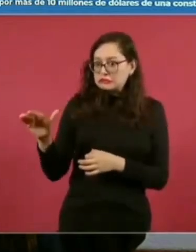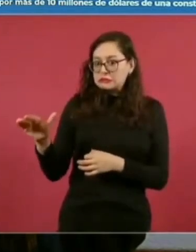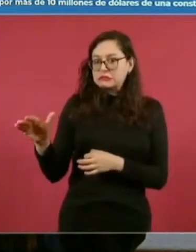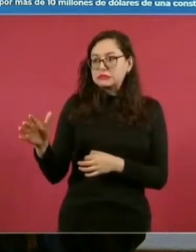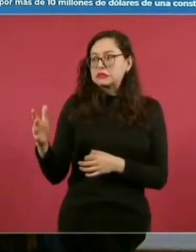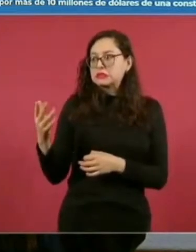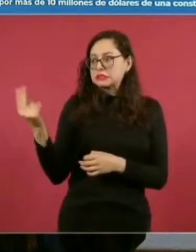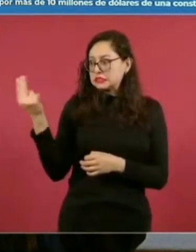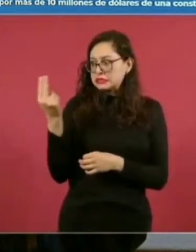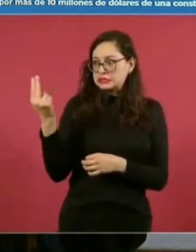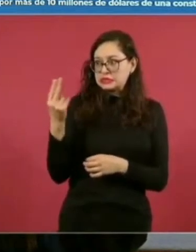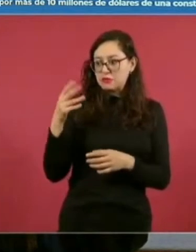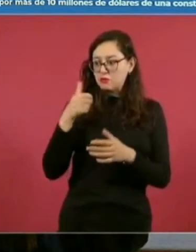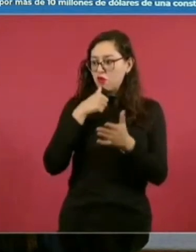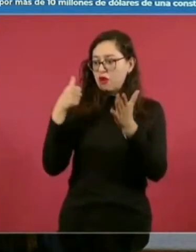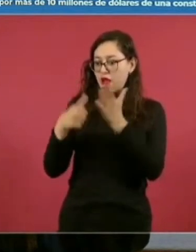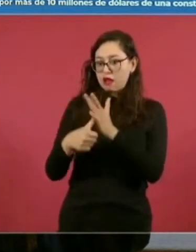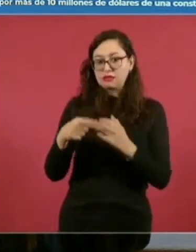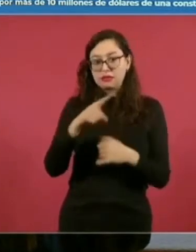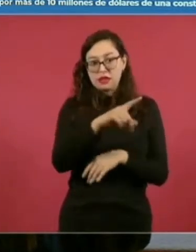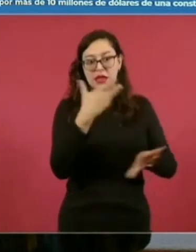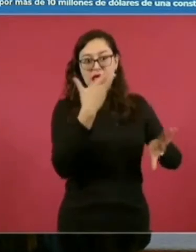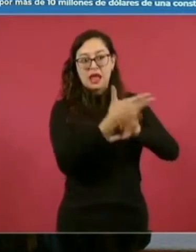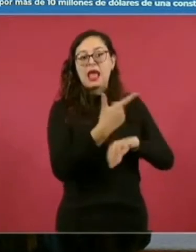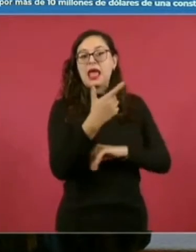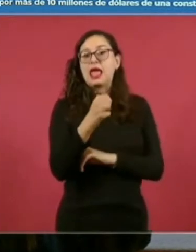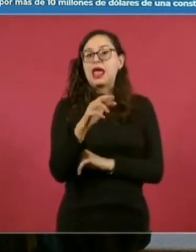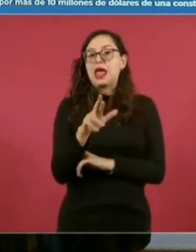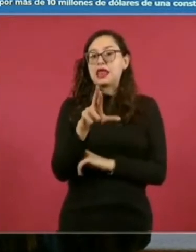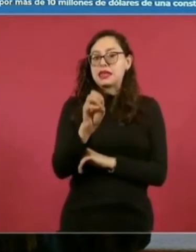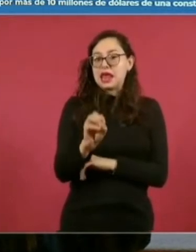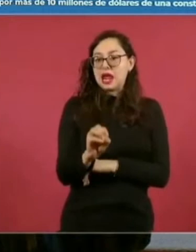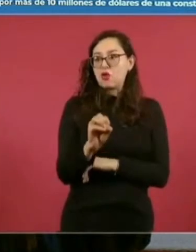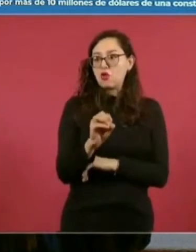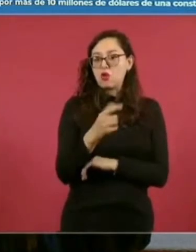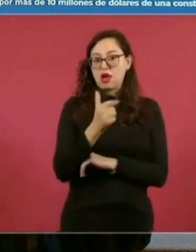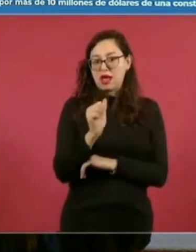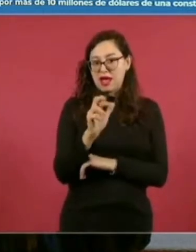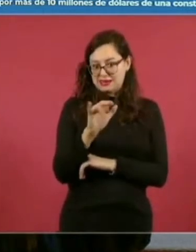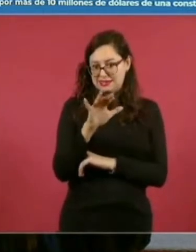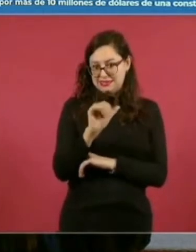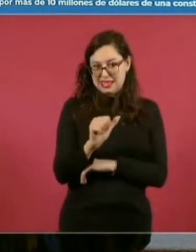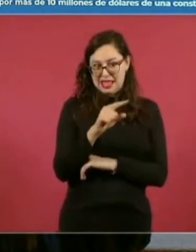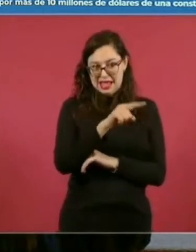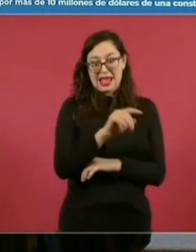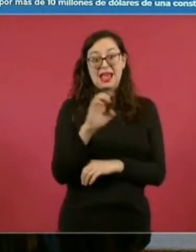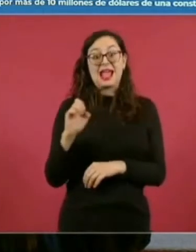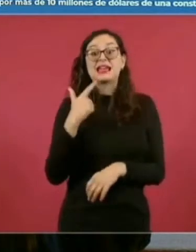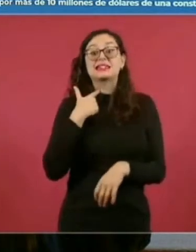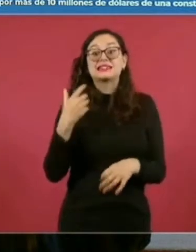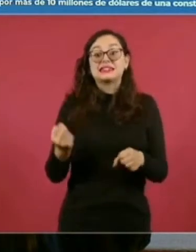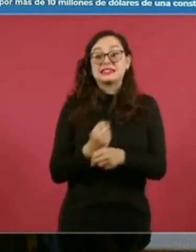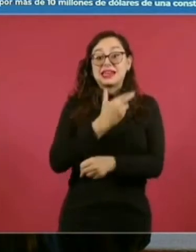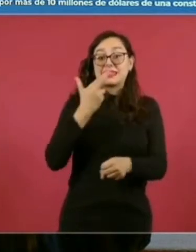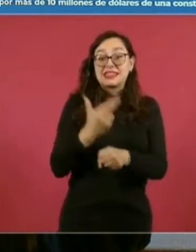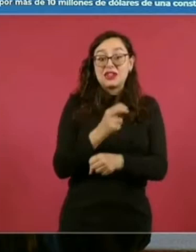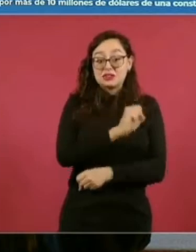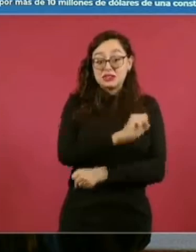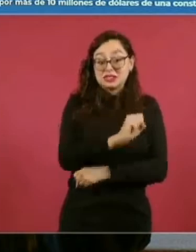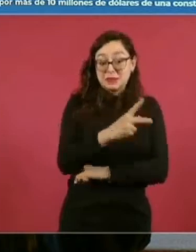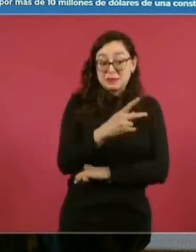niegan una orden de aprehensión contra Genaro por el delito de enriquecimiento ilícito, el exsecretario de Seguridad